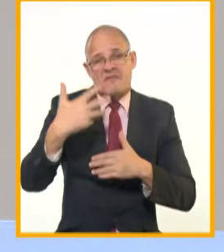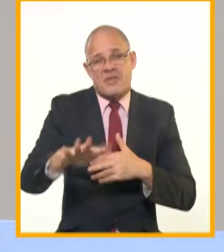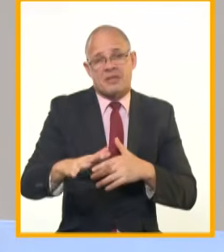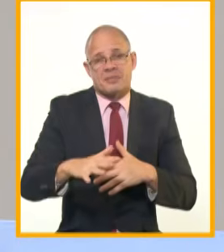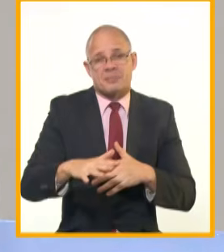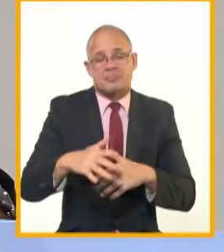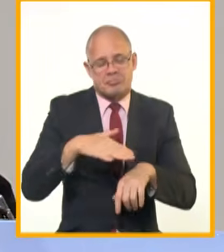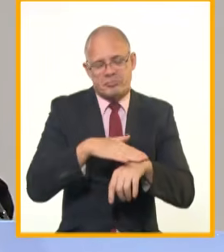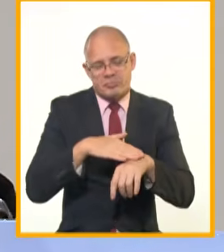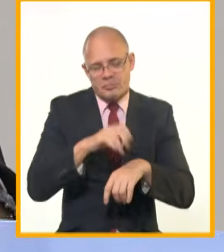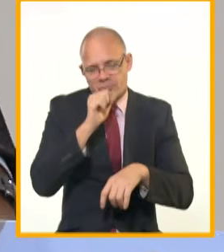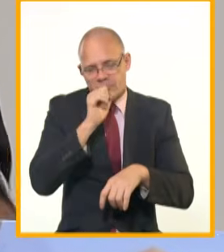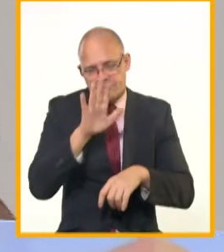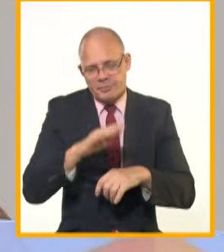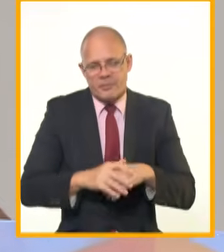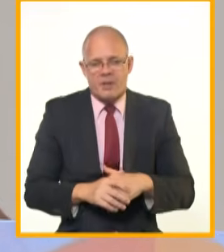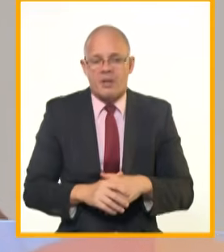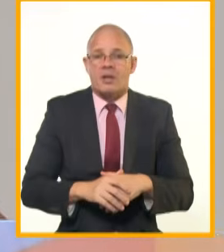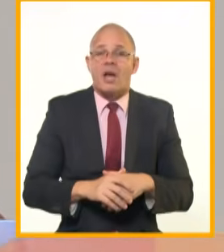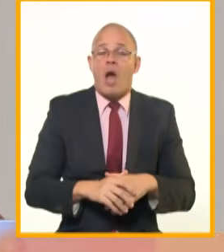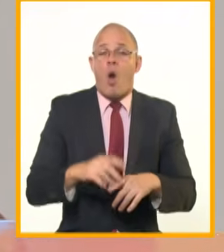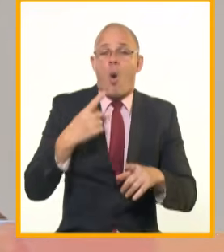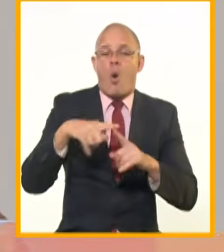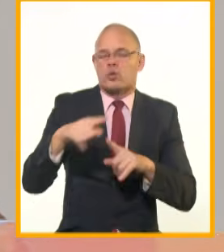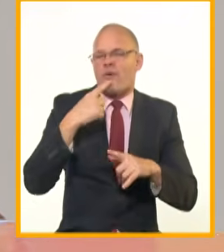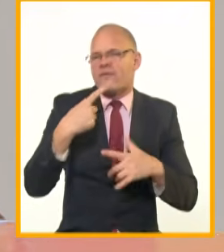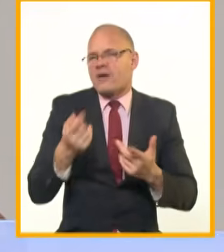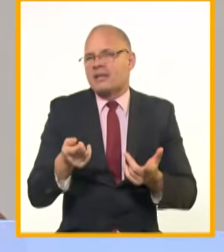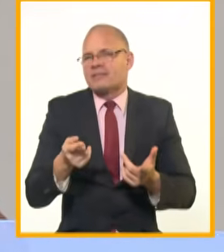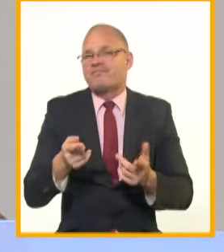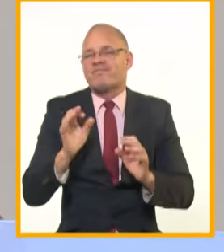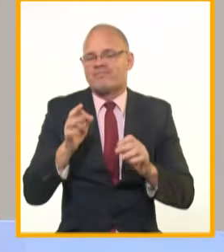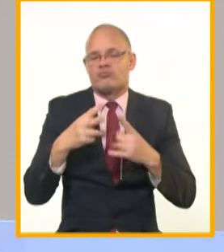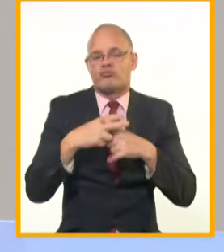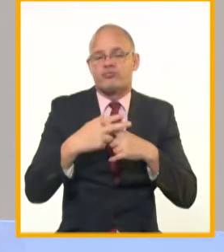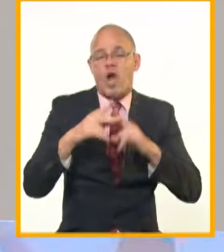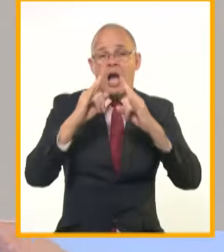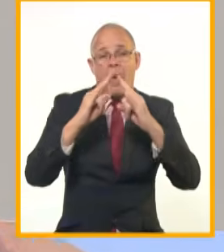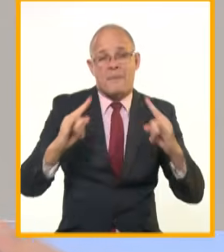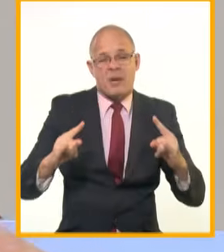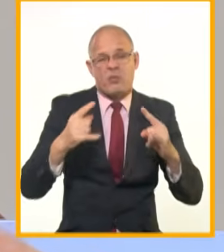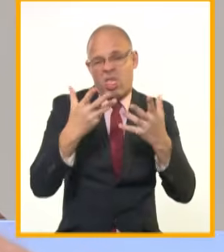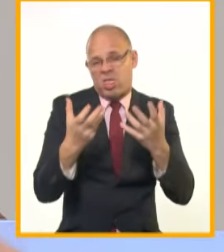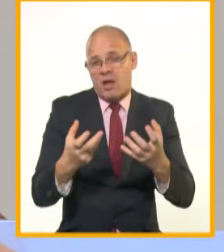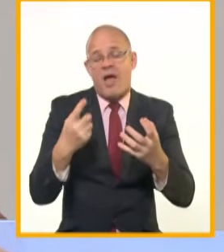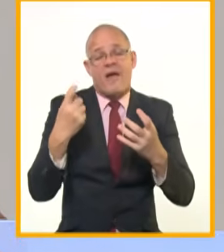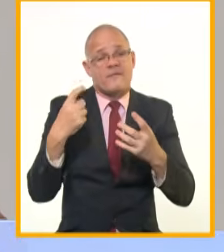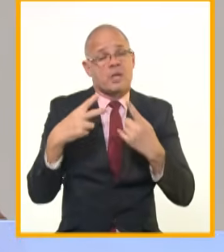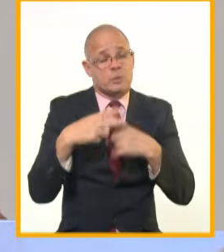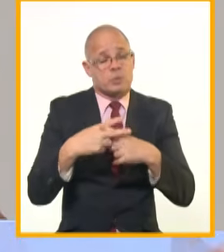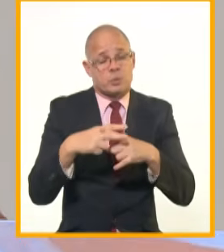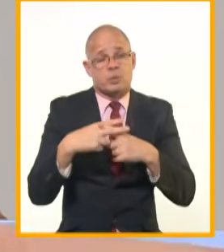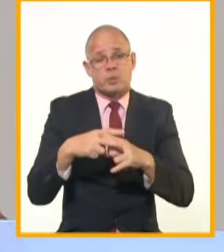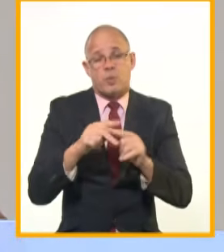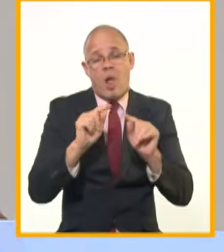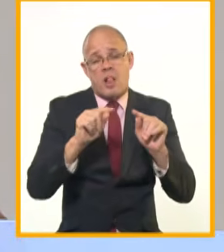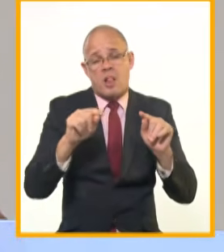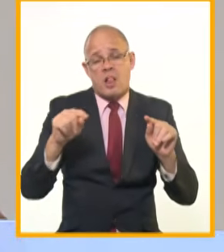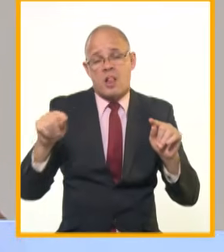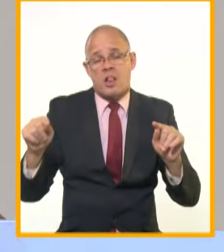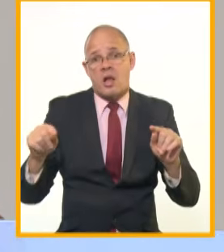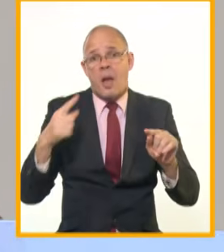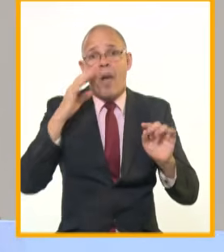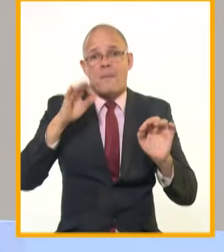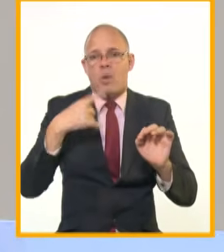disculpen, el gran reto de la provincia es el restablecimiento de nuestras bases de campismo, que como yo he mencionado anteriormente, tenemos la mayor